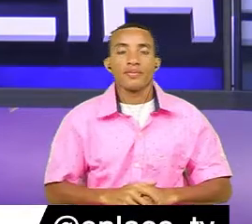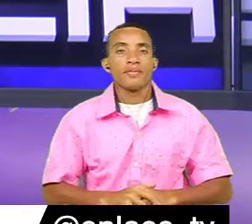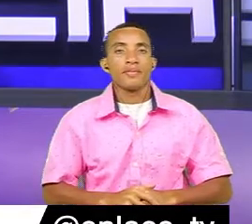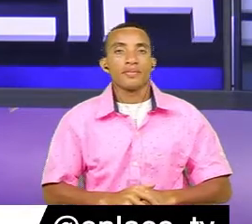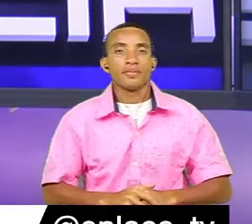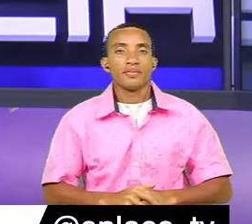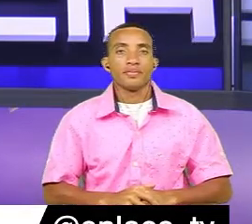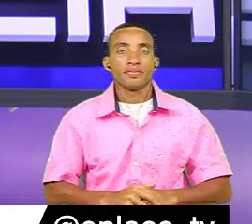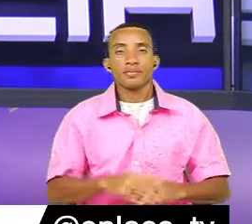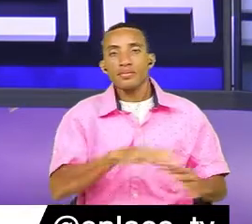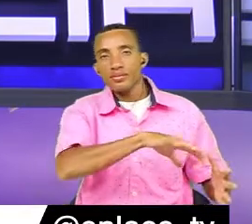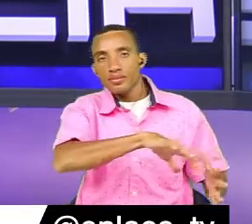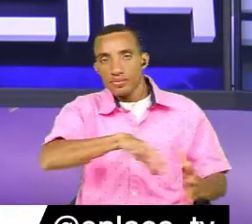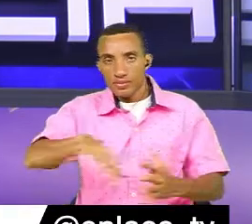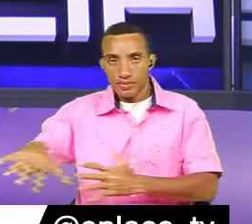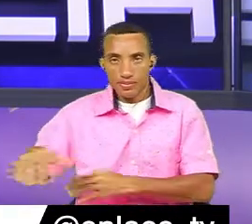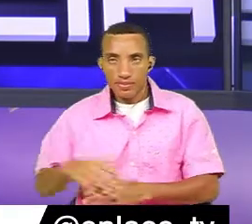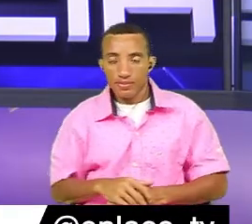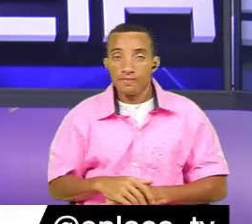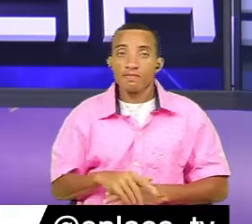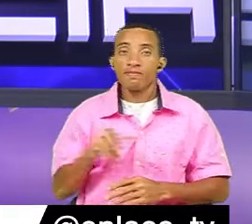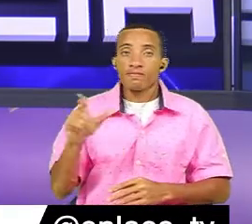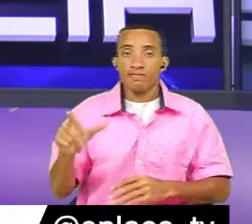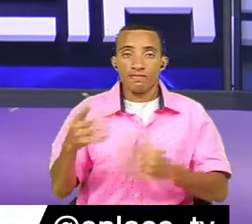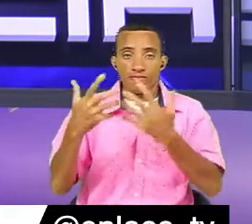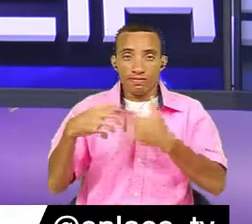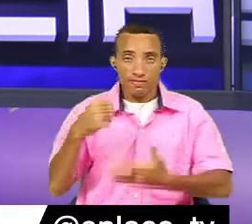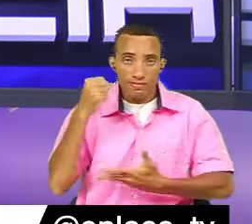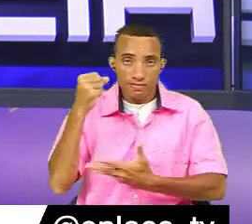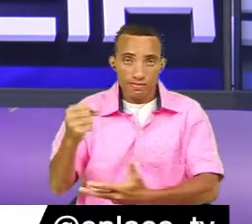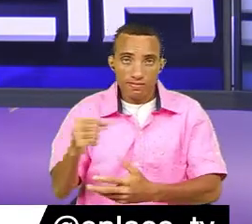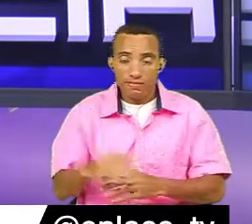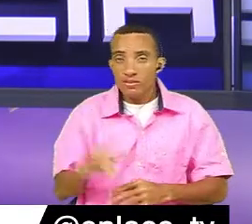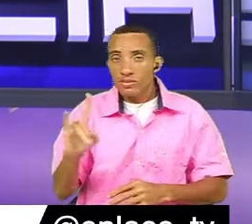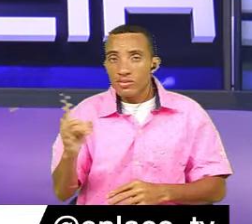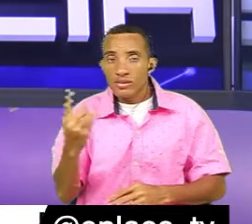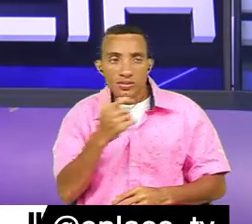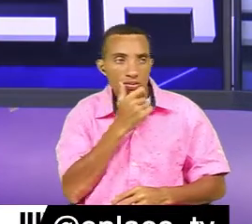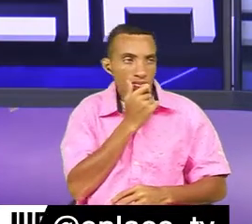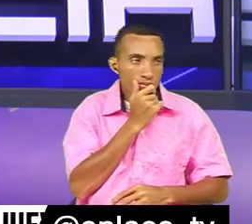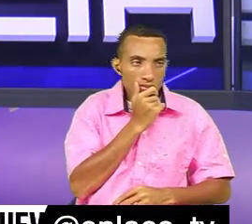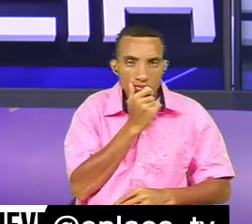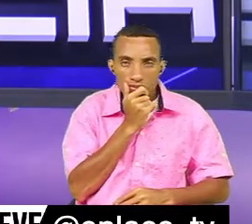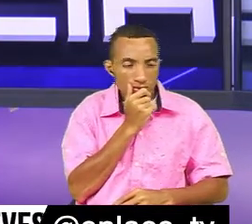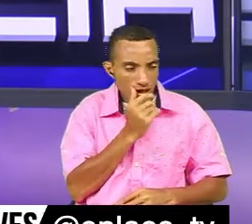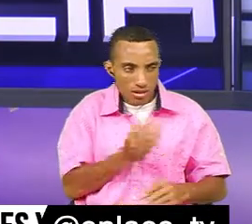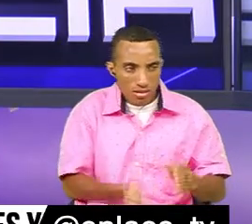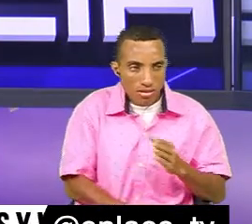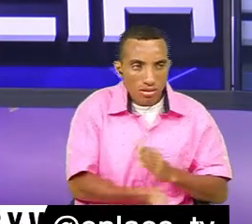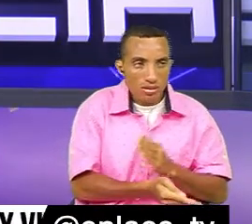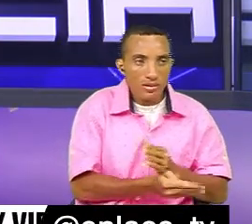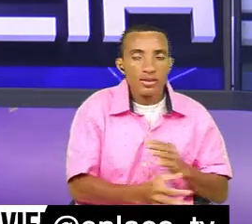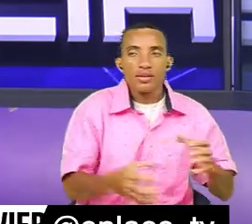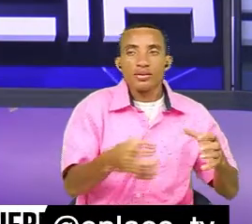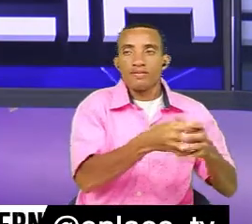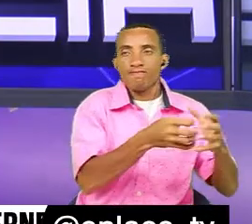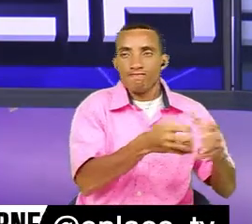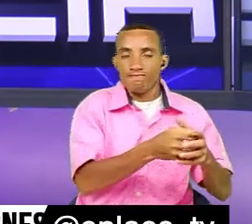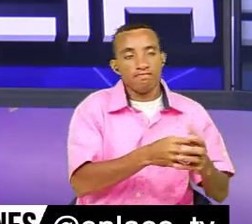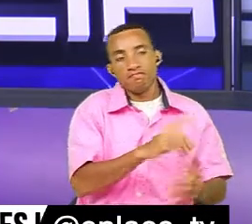Un contratista del corregimiento del Llanito aseguró a Enlace Noticias que por no entregar dádivas a una asociación en este sector rural de Barranca